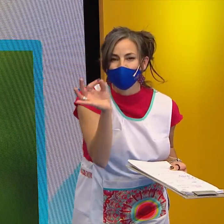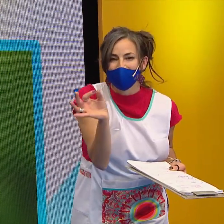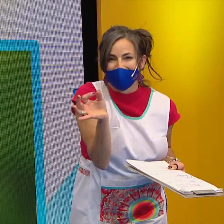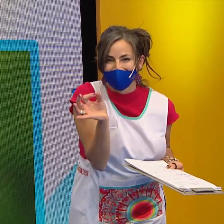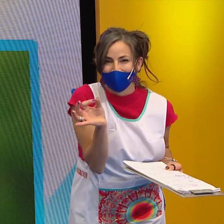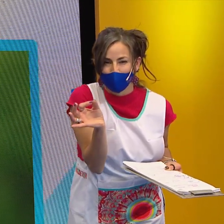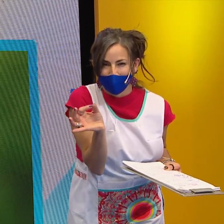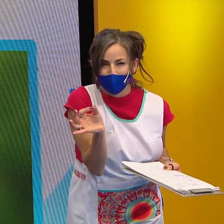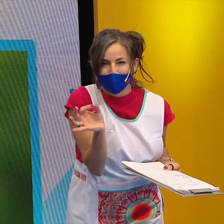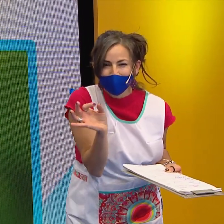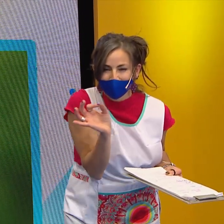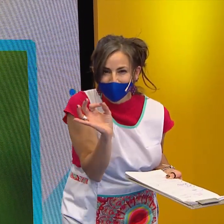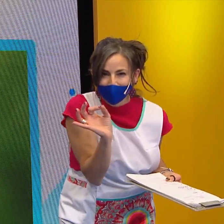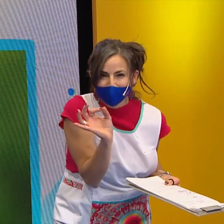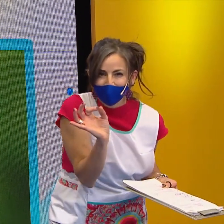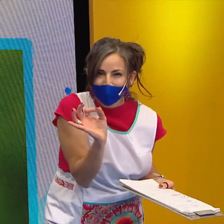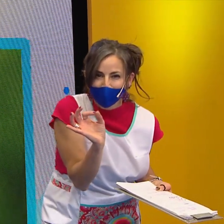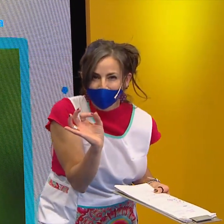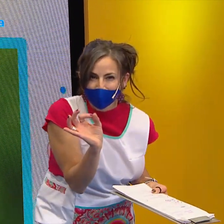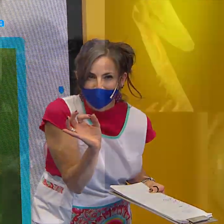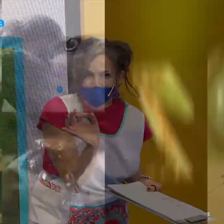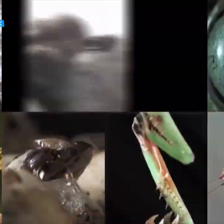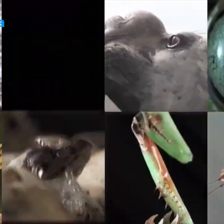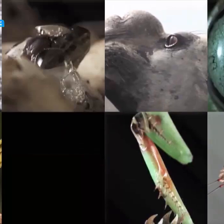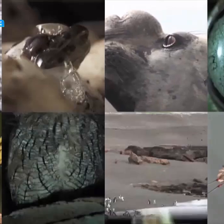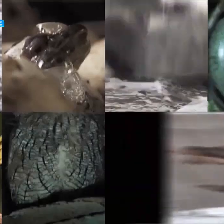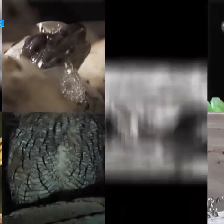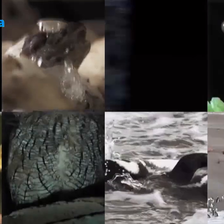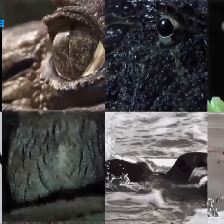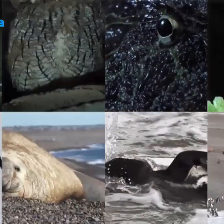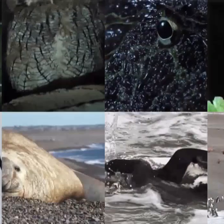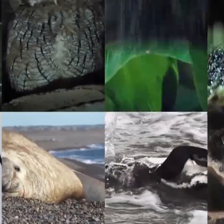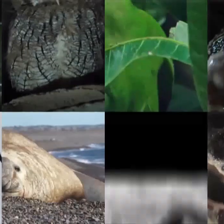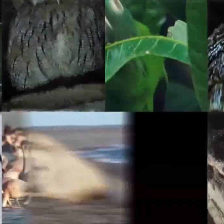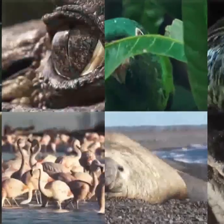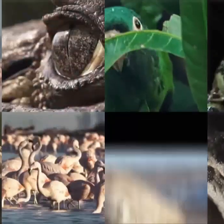que sucede este vuelo. A ver.